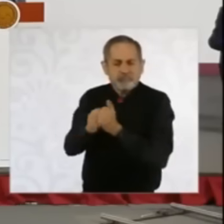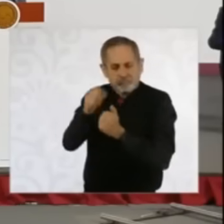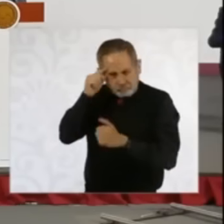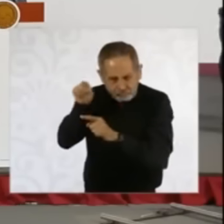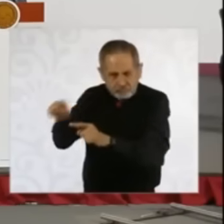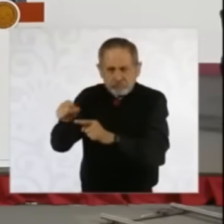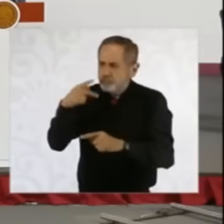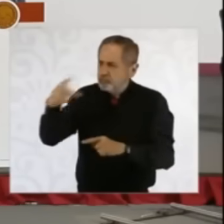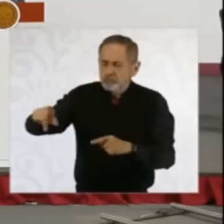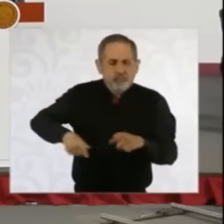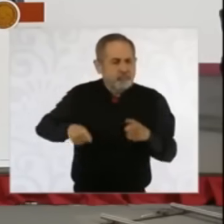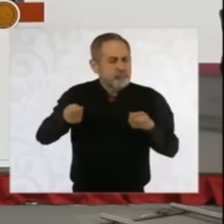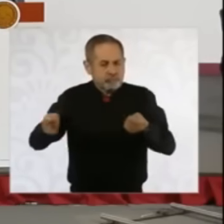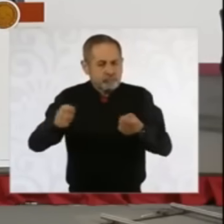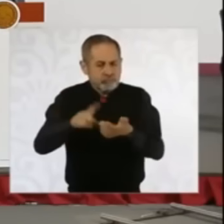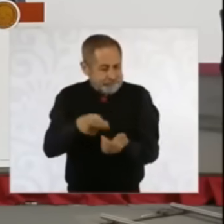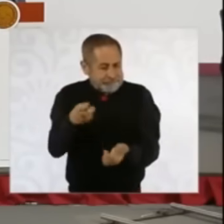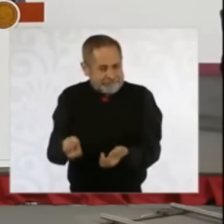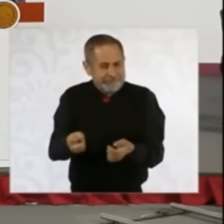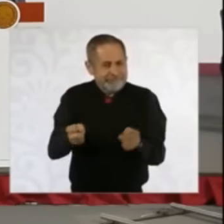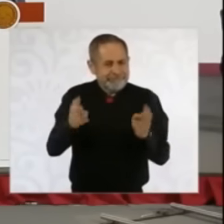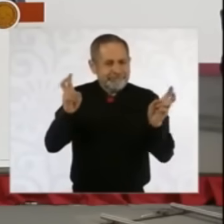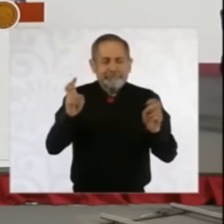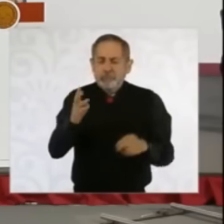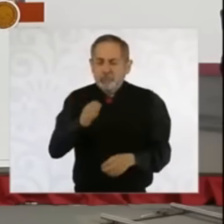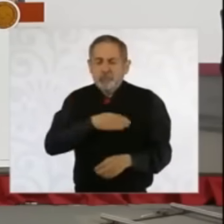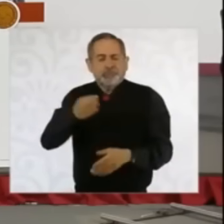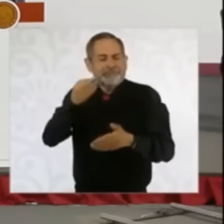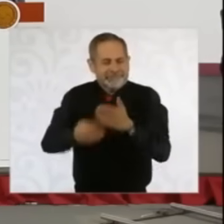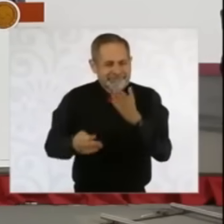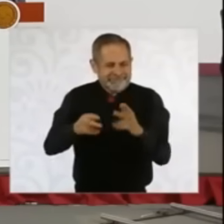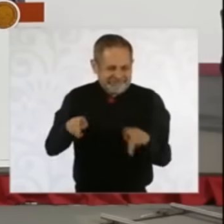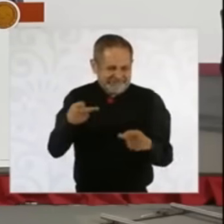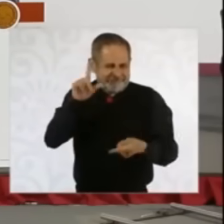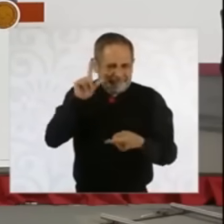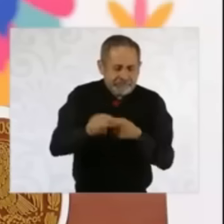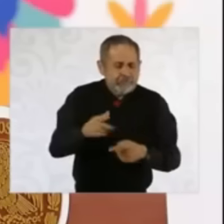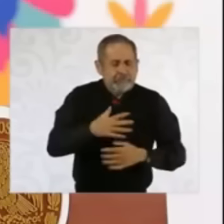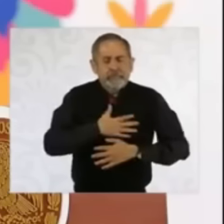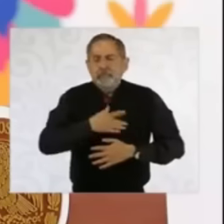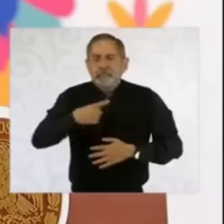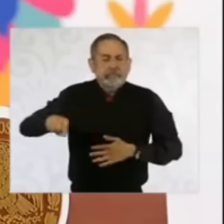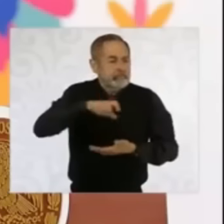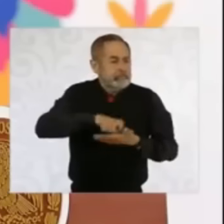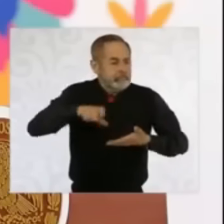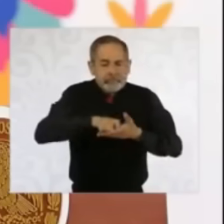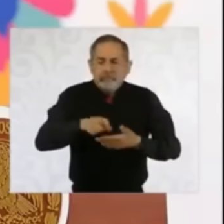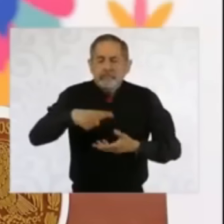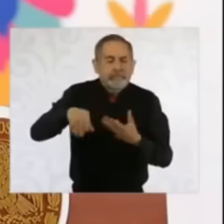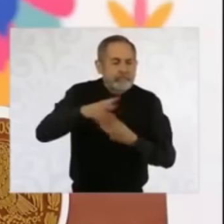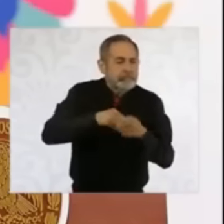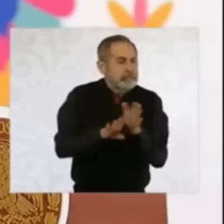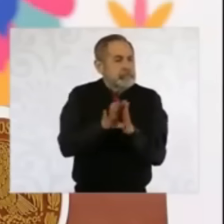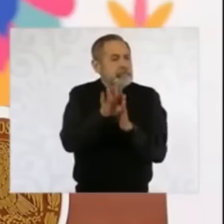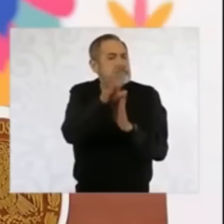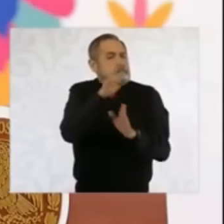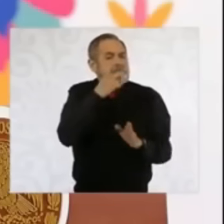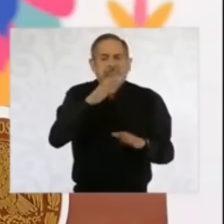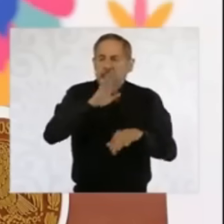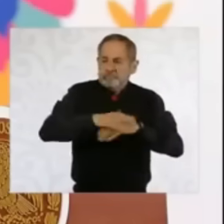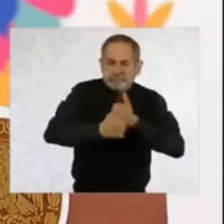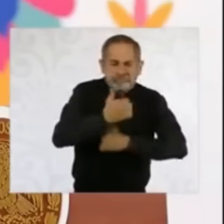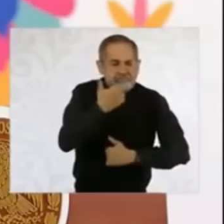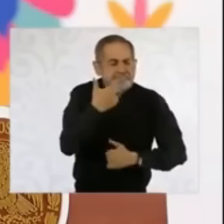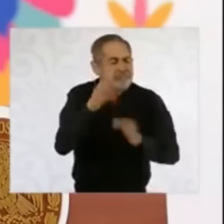úsenlos con confianza en los establecimientos participantes nuestra presidenta Claudia sein baum está comprometida con el bienestar de todos los